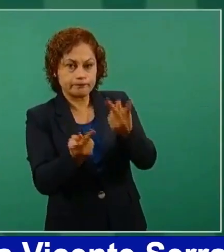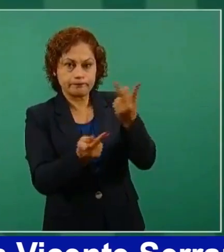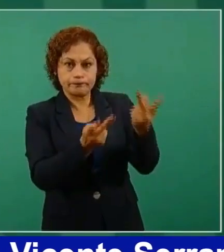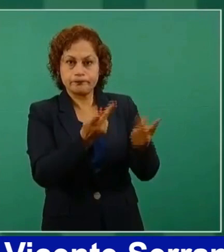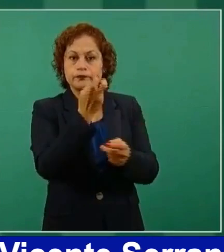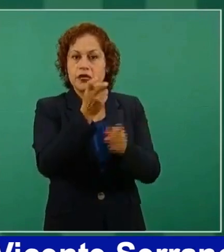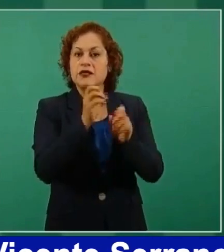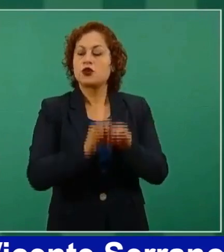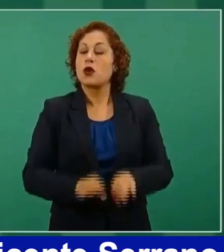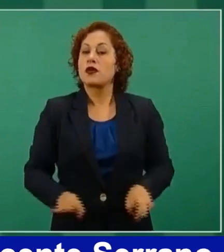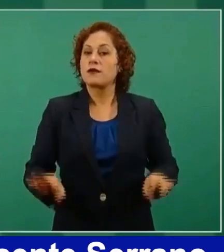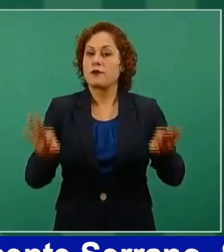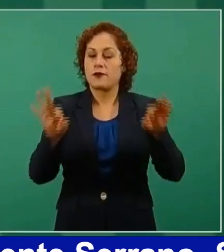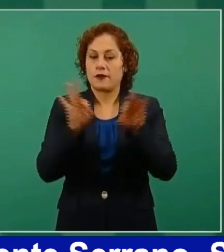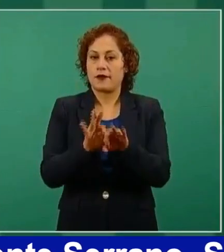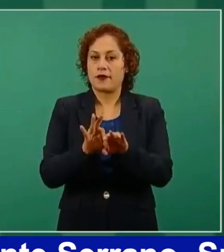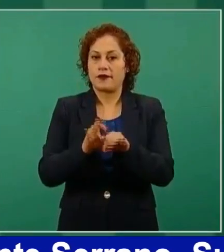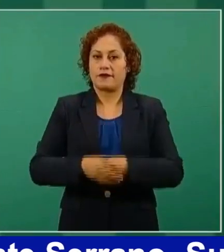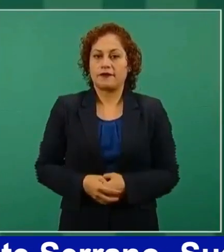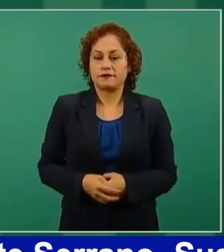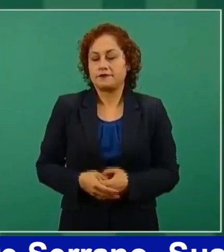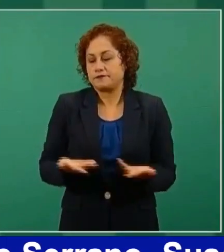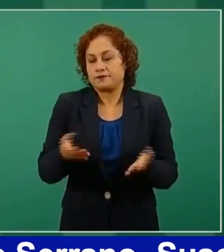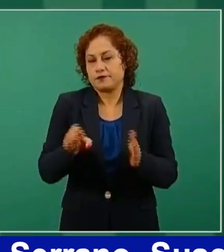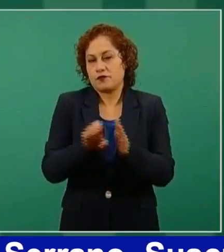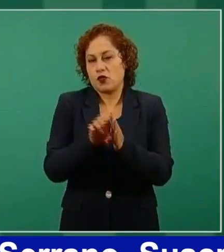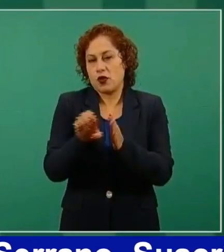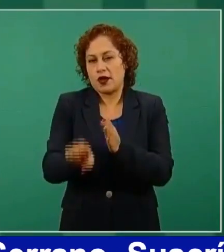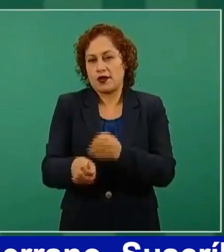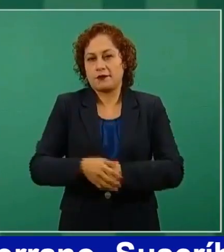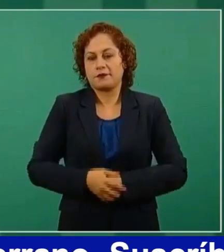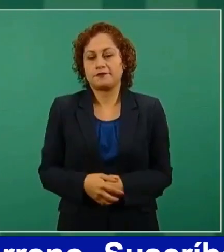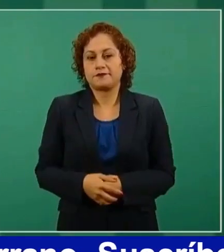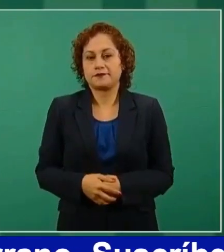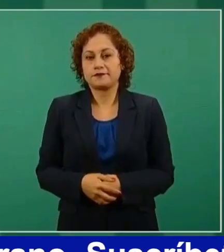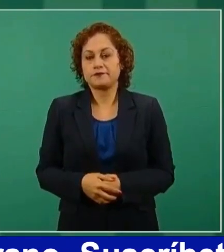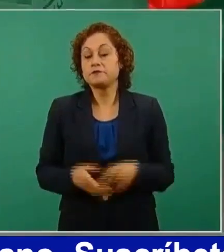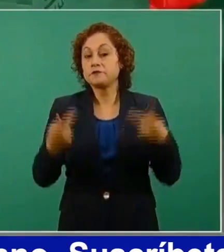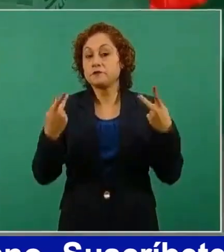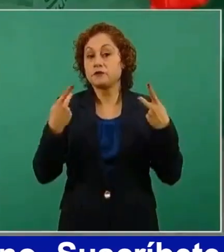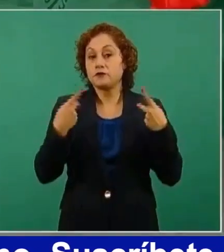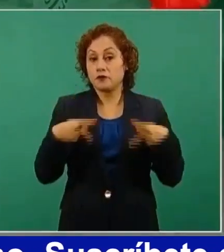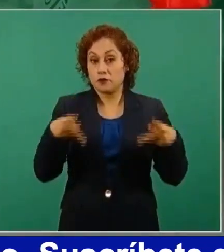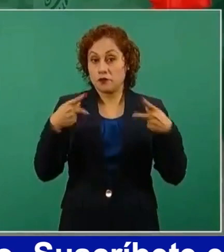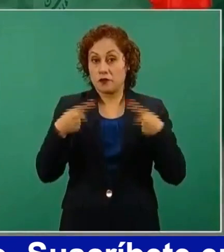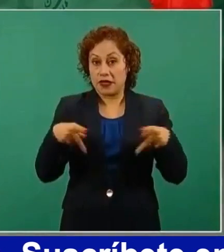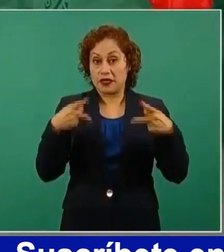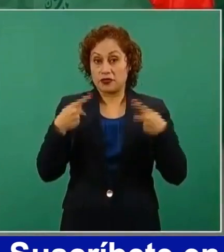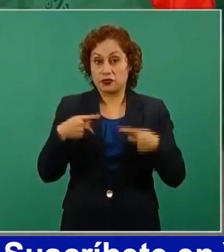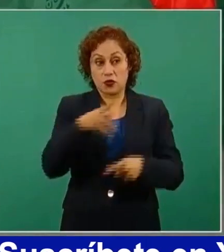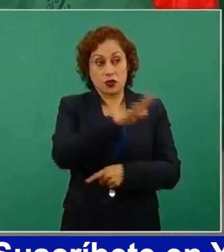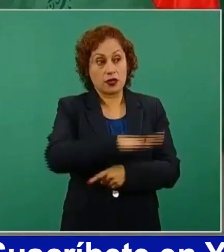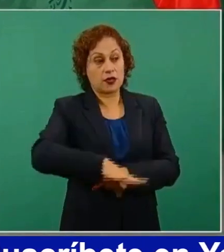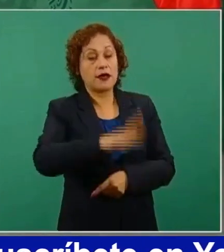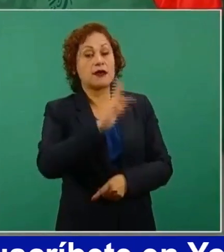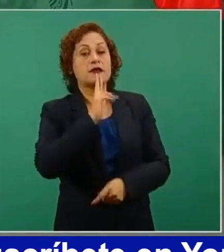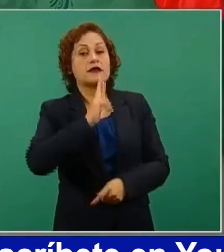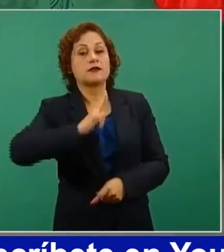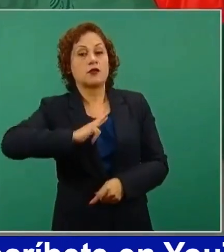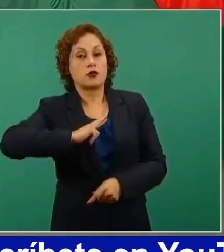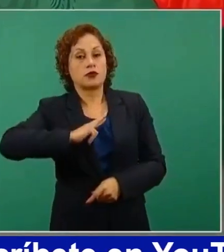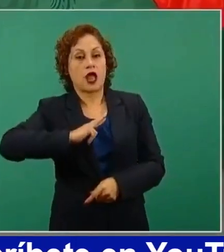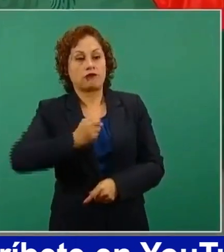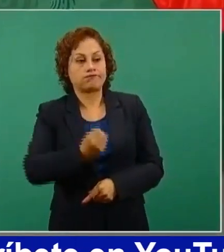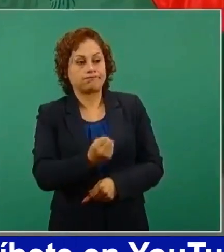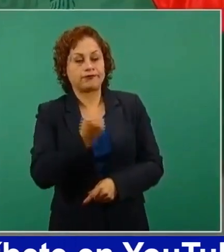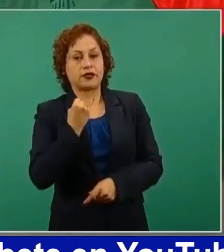No significa que si los ciudadanos dicen sí, que se inicie el juicio,